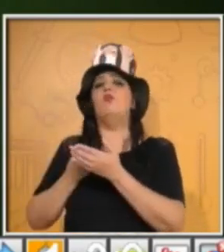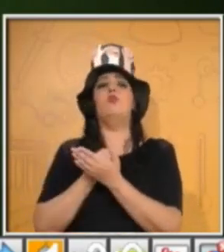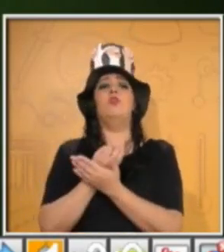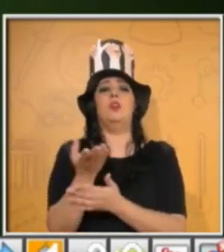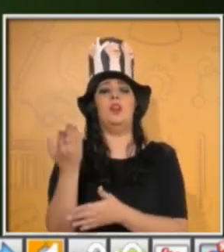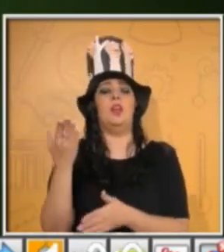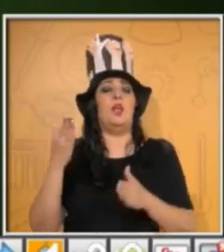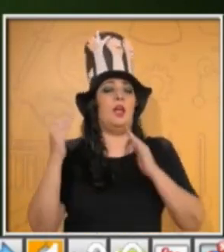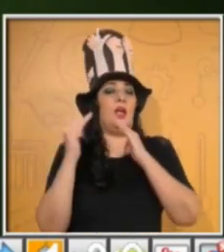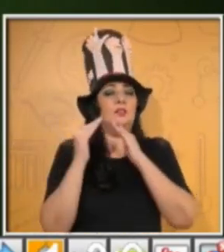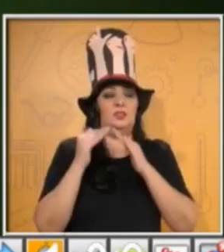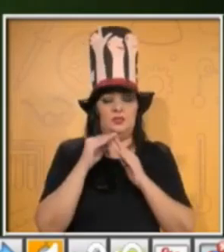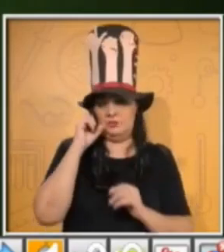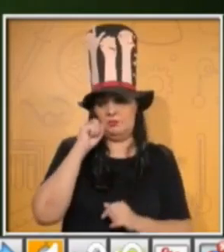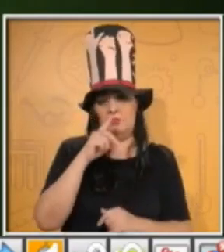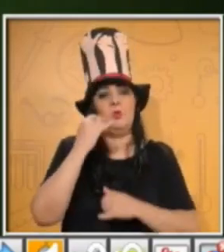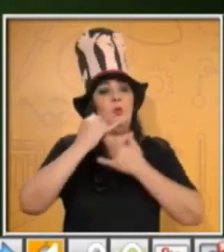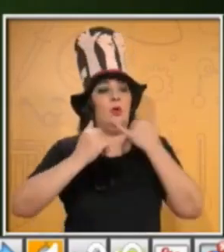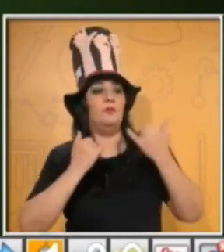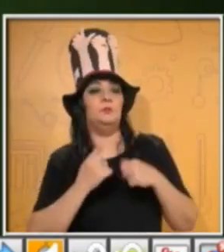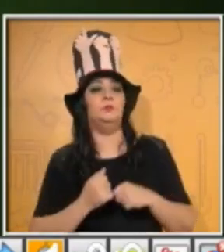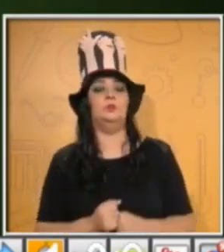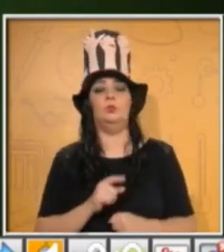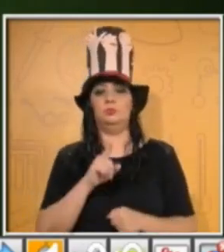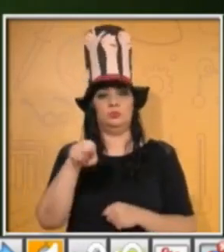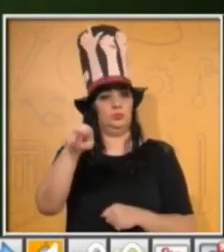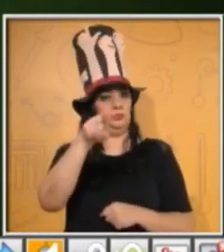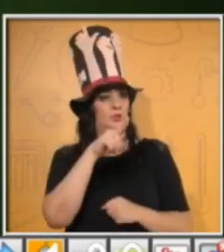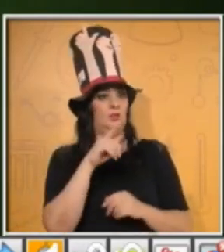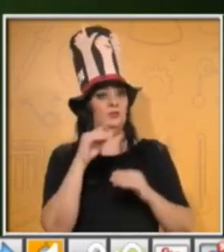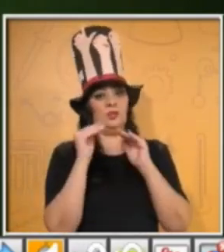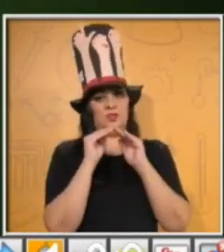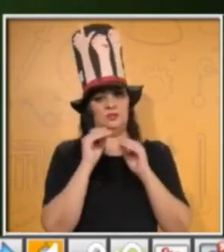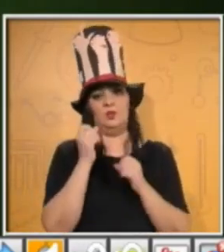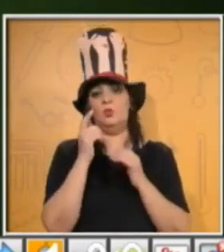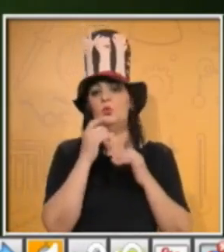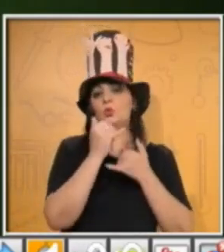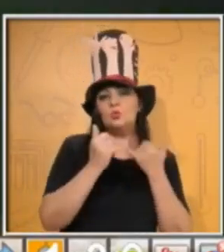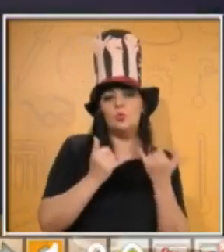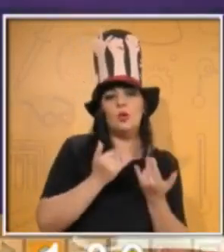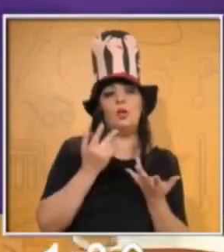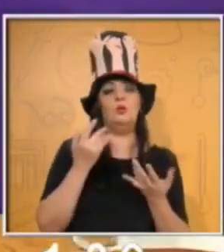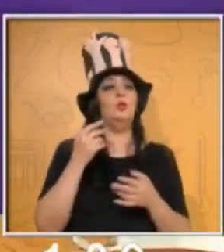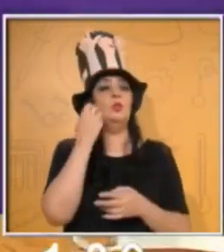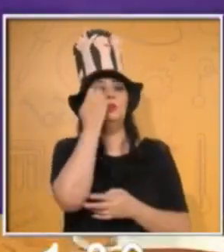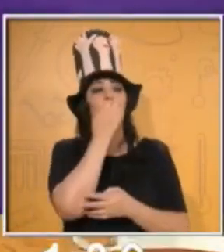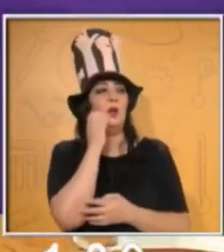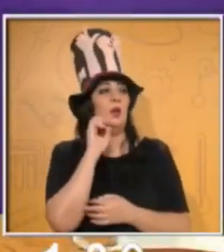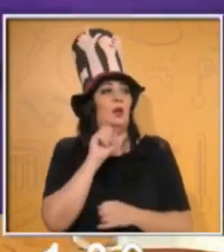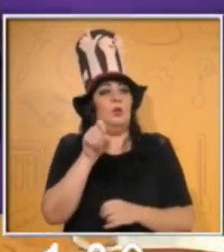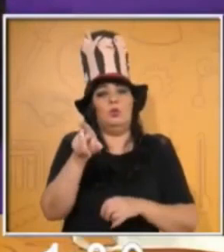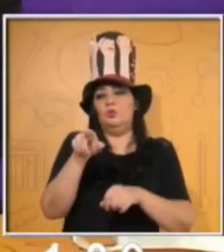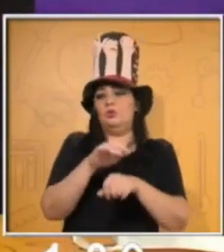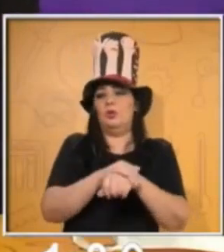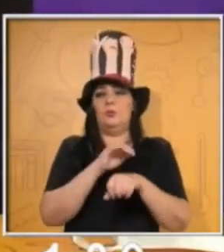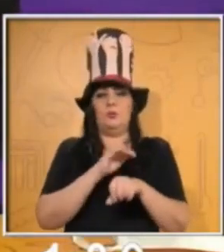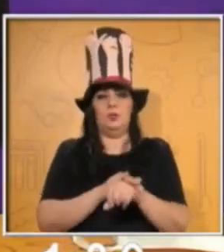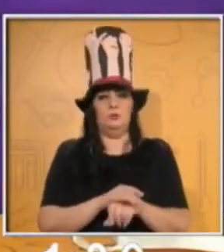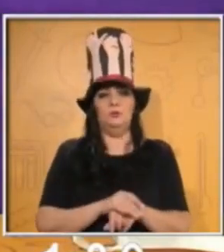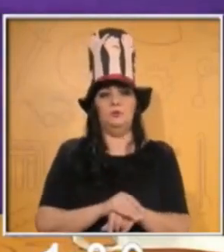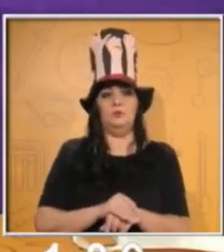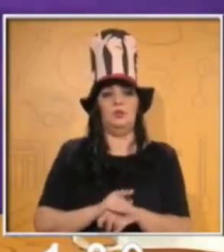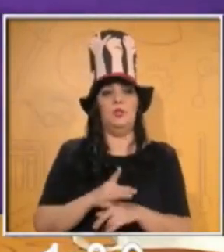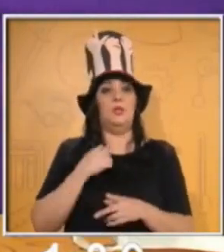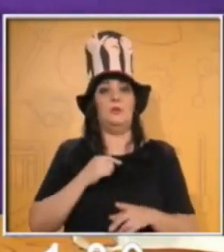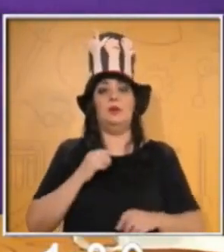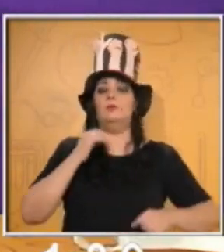de la calle, en la casa. O allá en casa, en algunos de tus partidos de la escuela o ahí con tus amigos. ¿Iban por